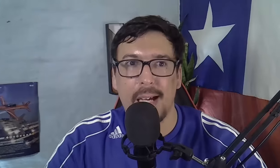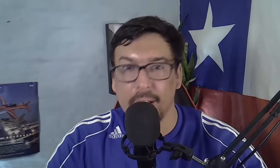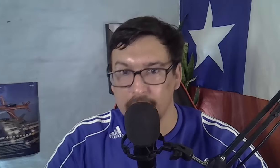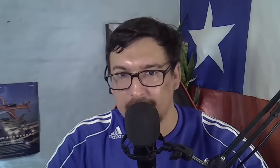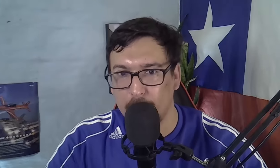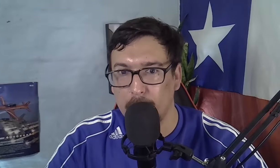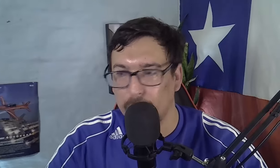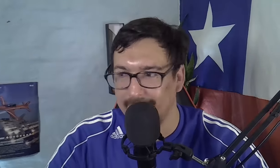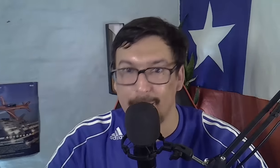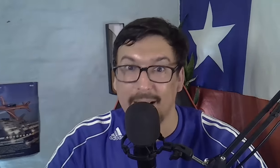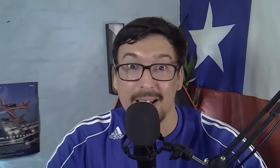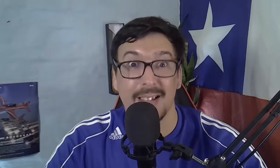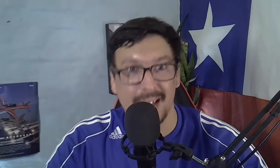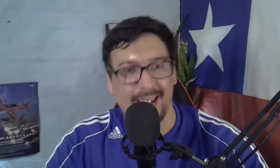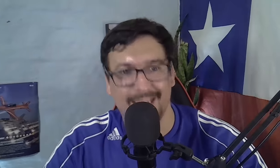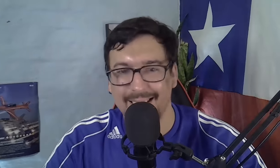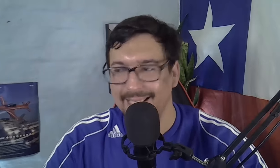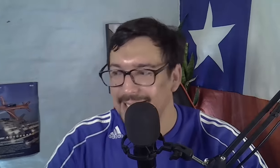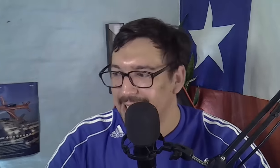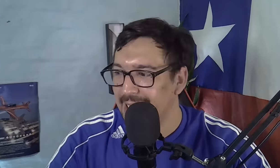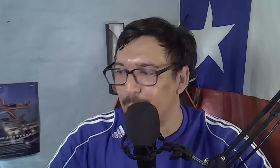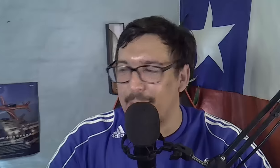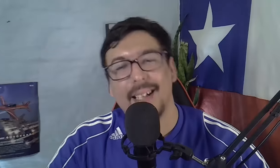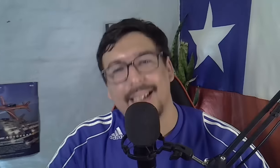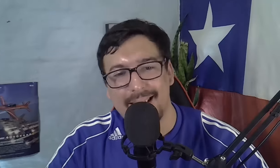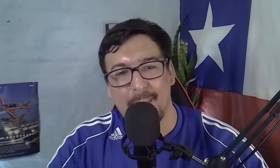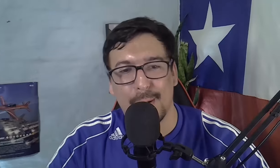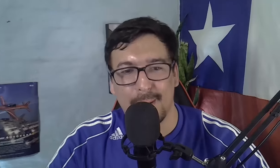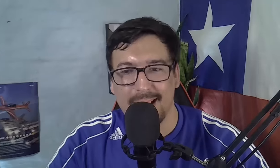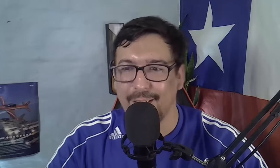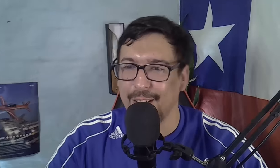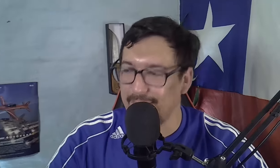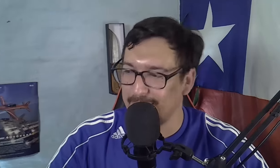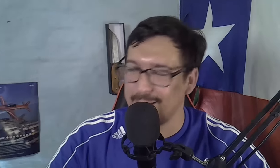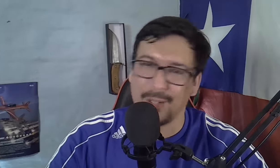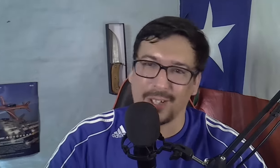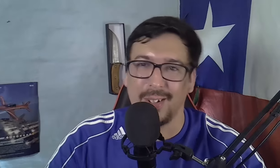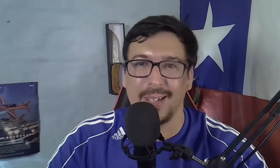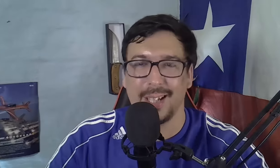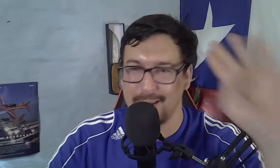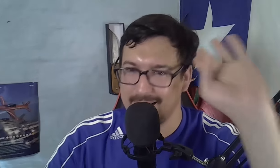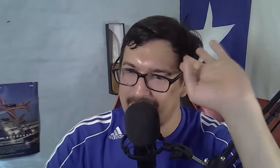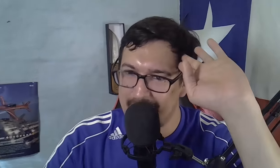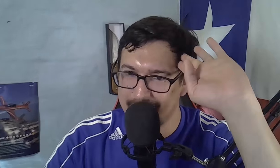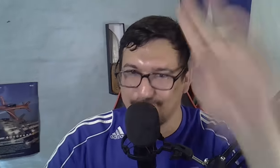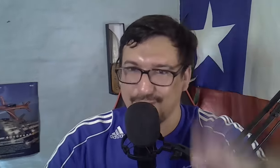me irrité con mi voz imagínense Bueno gracias por ver este video nos vemos en un próximo video Bye bye adiós